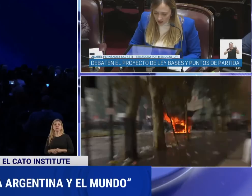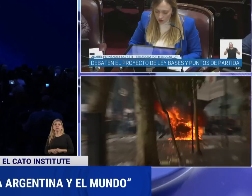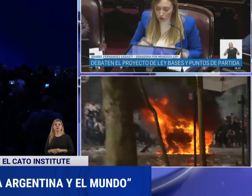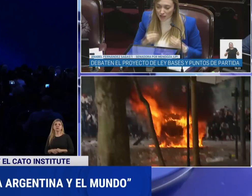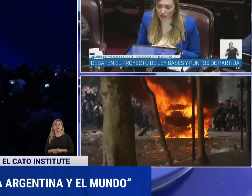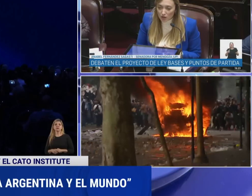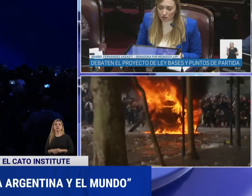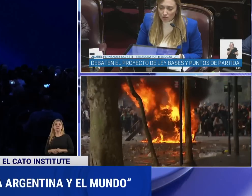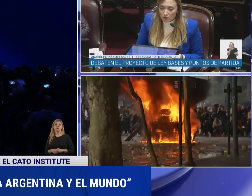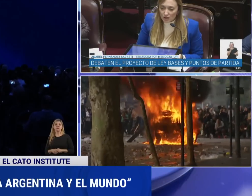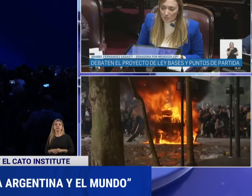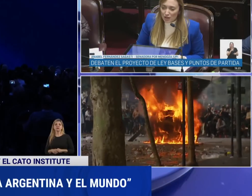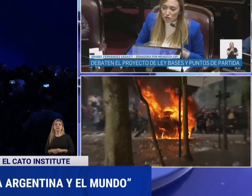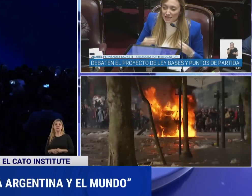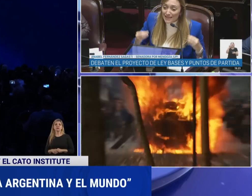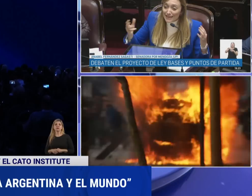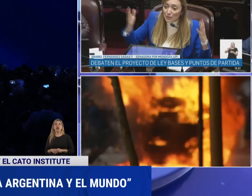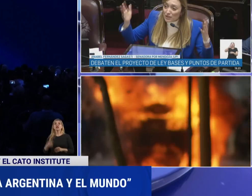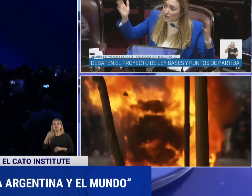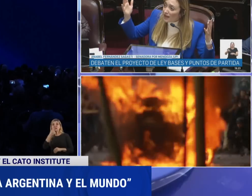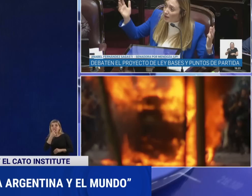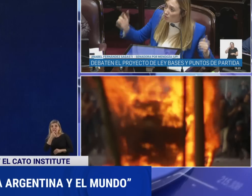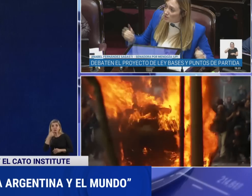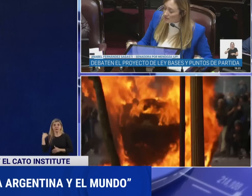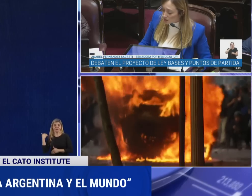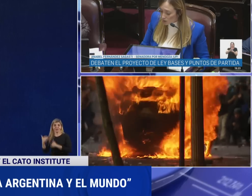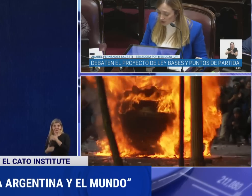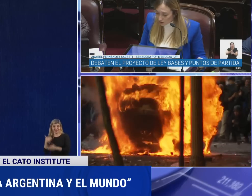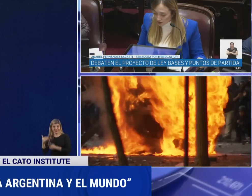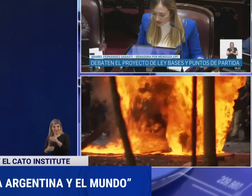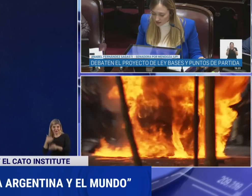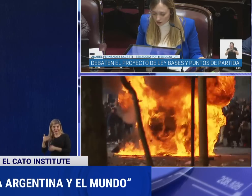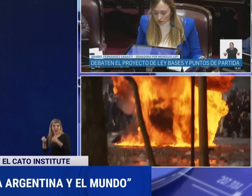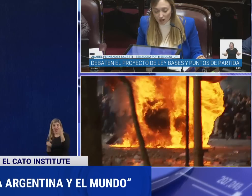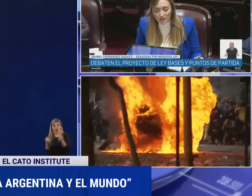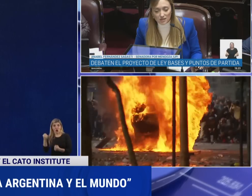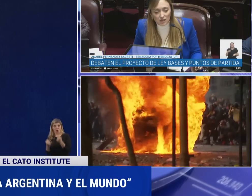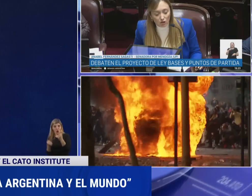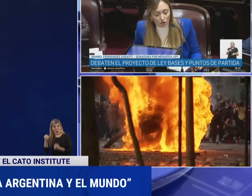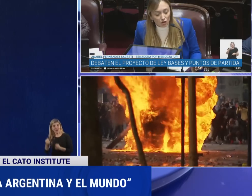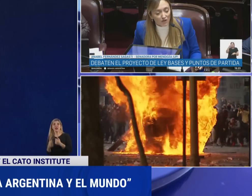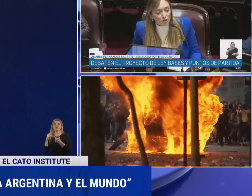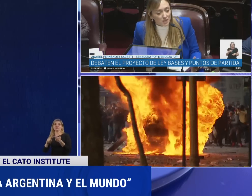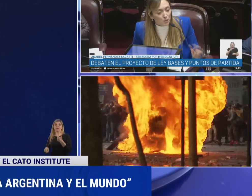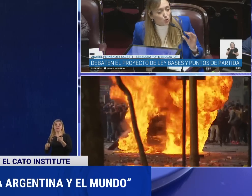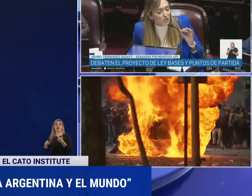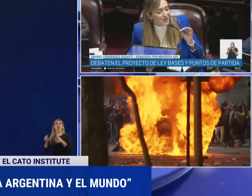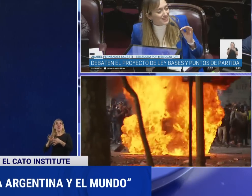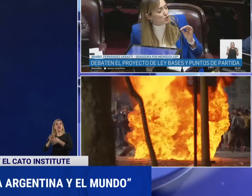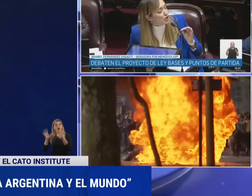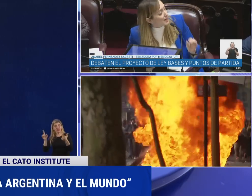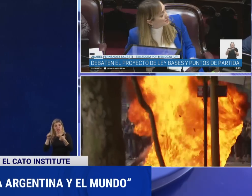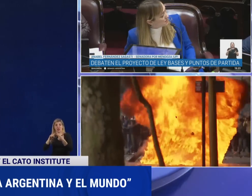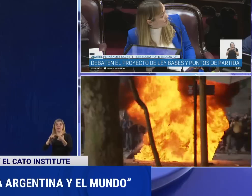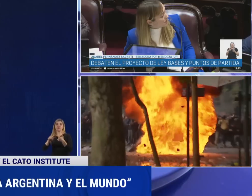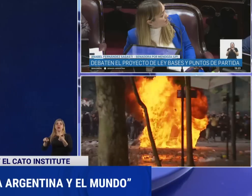Si logramos generar la estabilidad necesaria para reactivar la actividad económica, Si logramos abrirle paso a la libertad, si